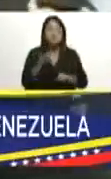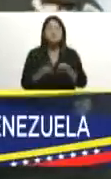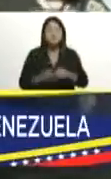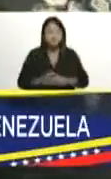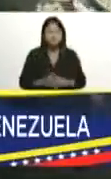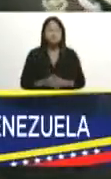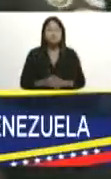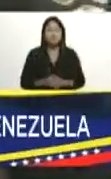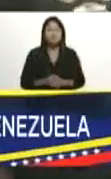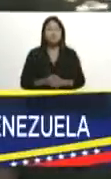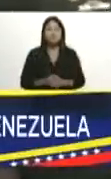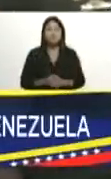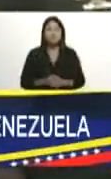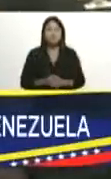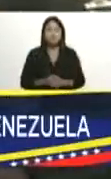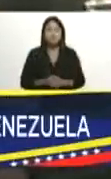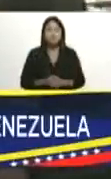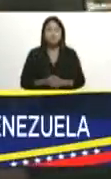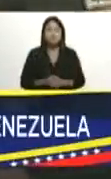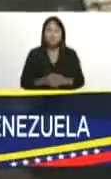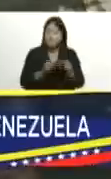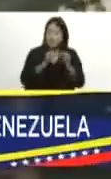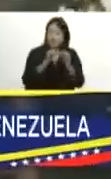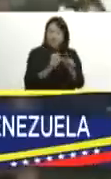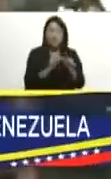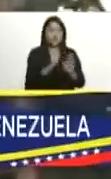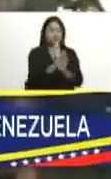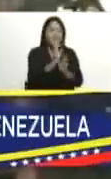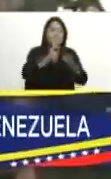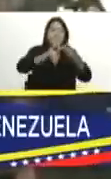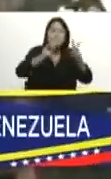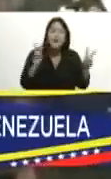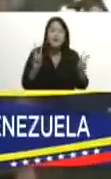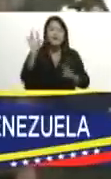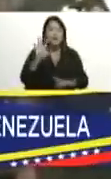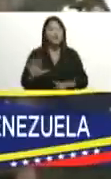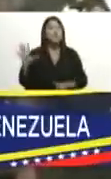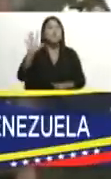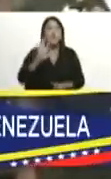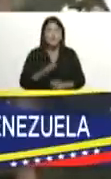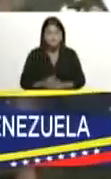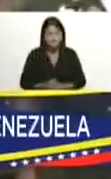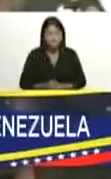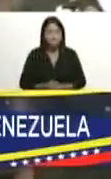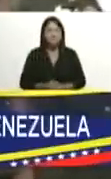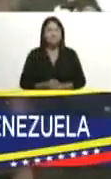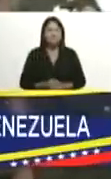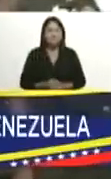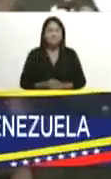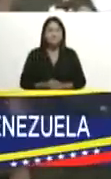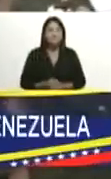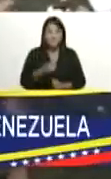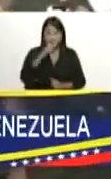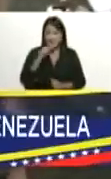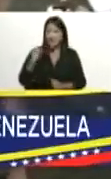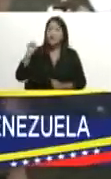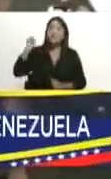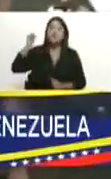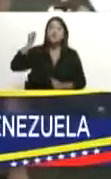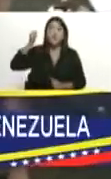a la mayor expresión de paz nacional. Lo hemos visto a lo largo de estos años,